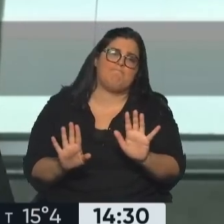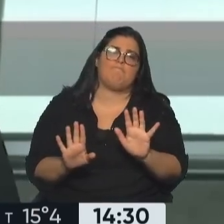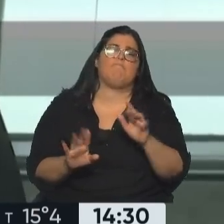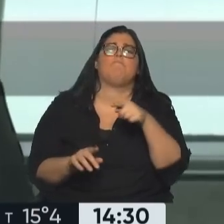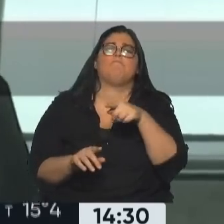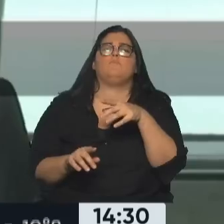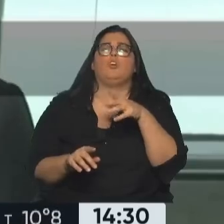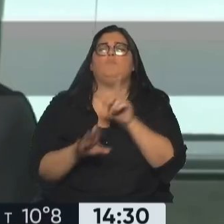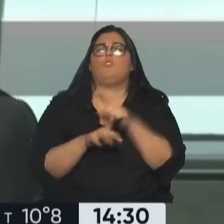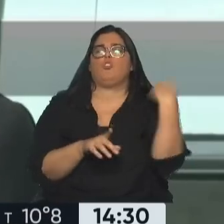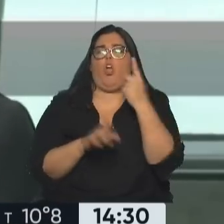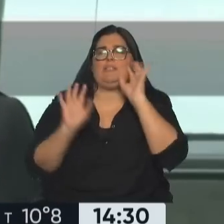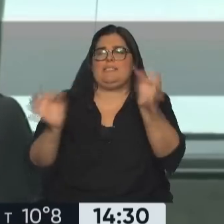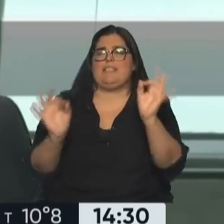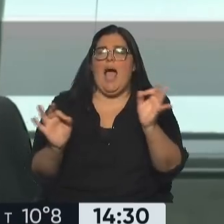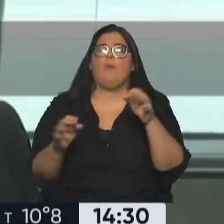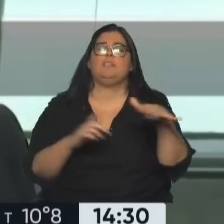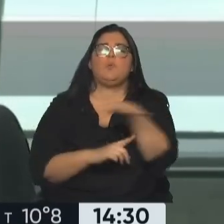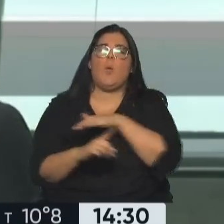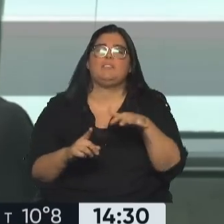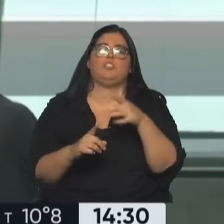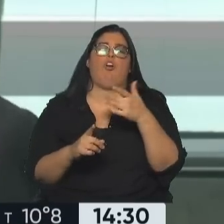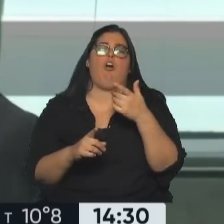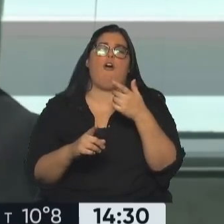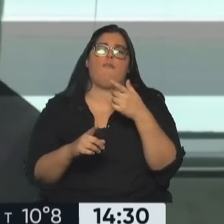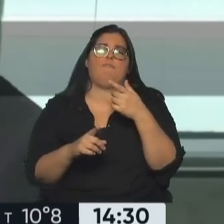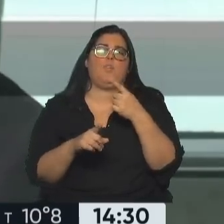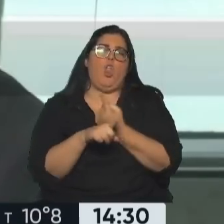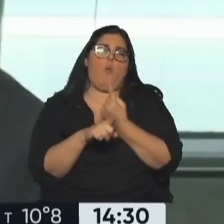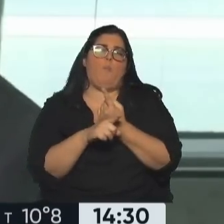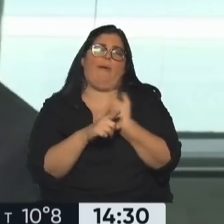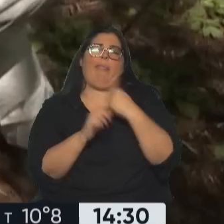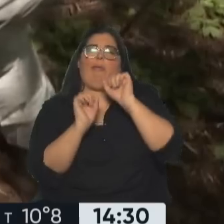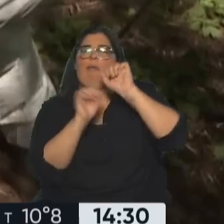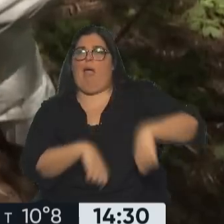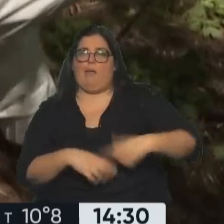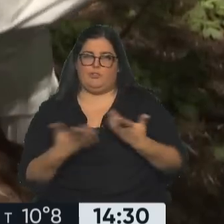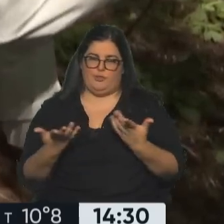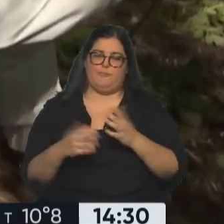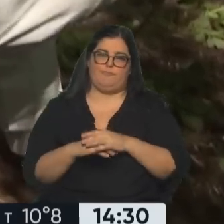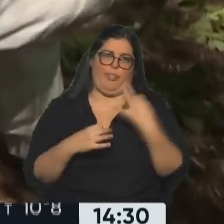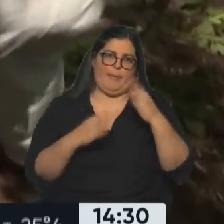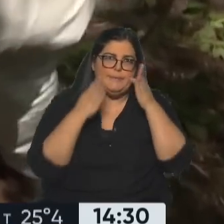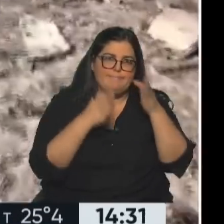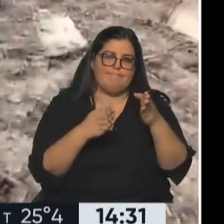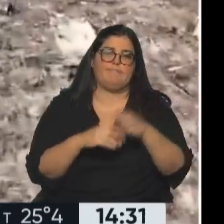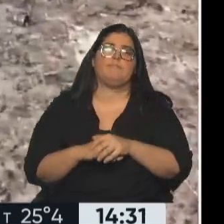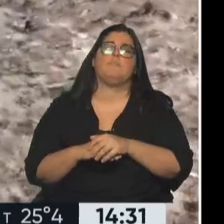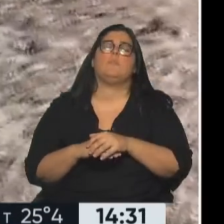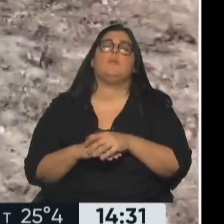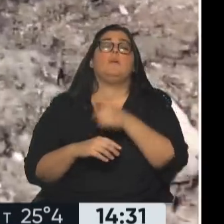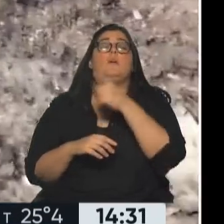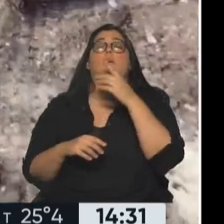ein offenes Geheimnis, und in einer Situation wie dieser kann man natürlich nichts ausschließen. Pero todo indica que la guerra en Ucrania